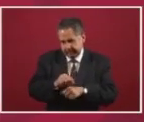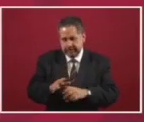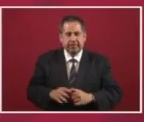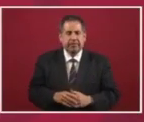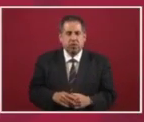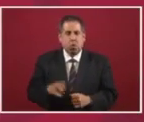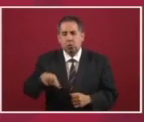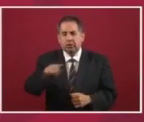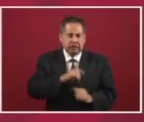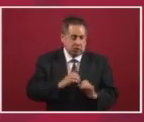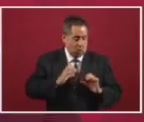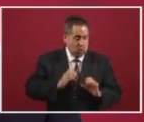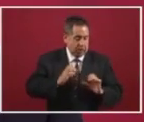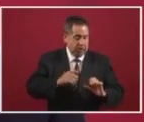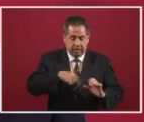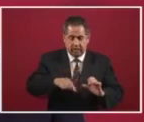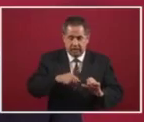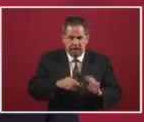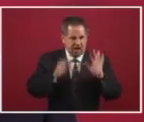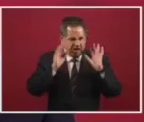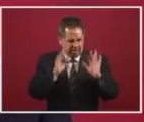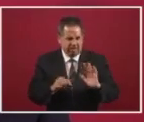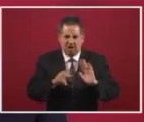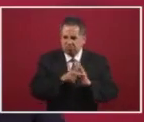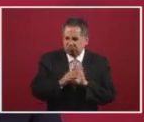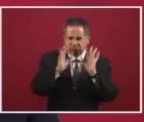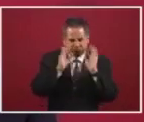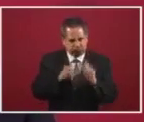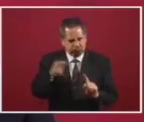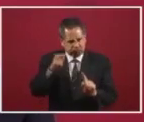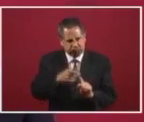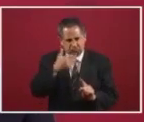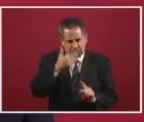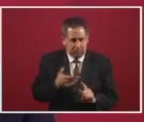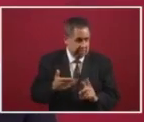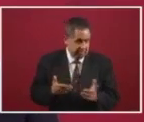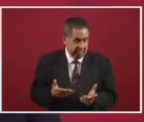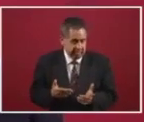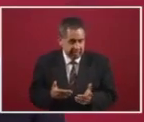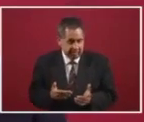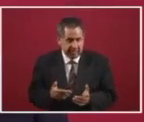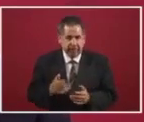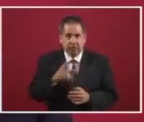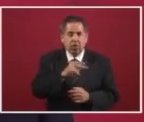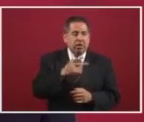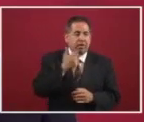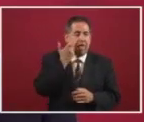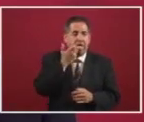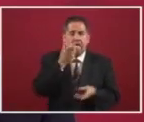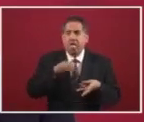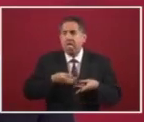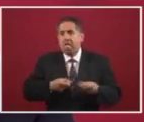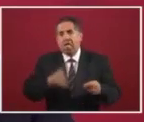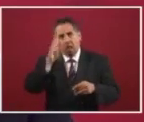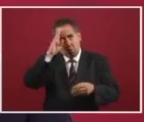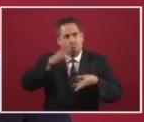y cuidan de que sea eficiente, de que no haya gastos